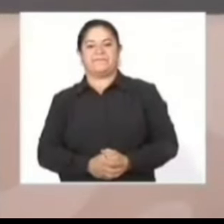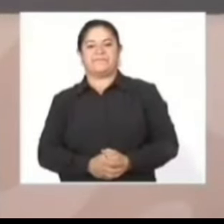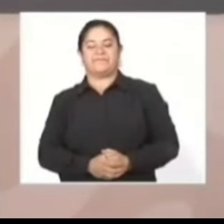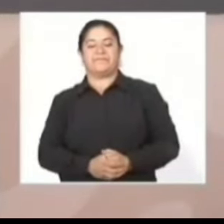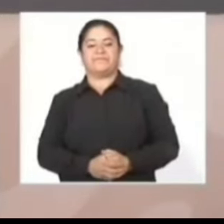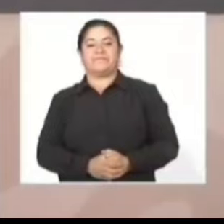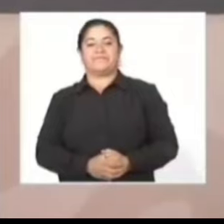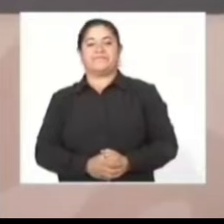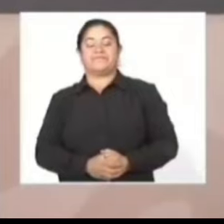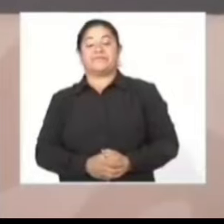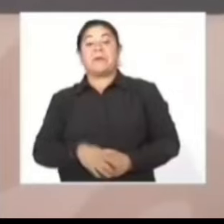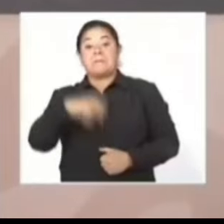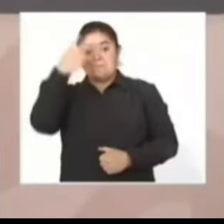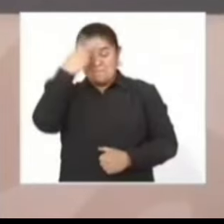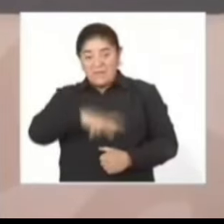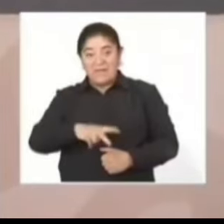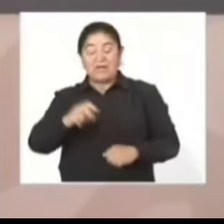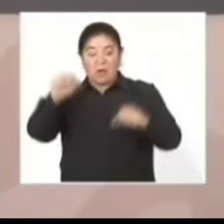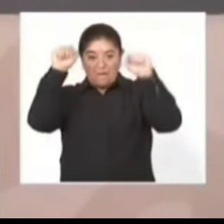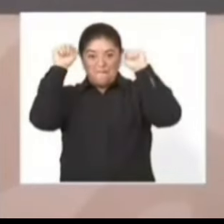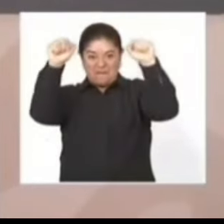¡Que viva México!